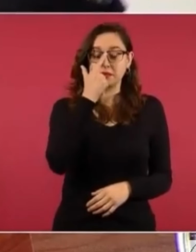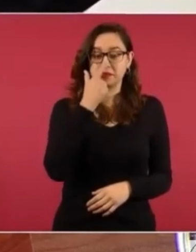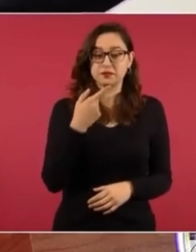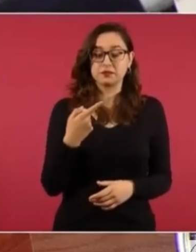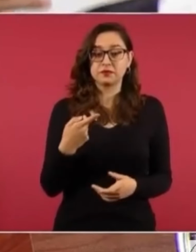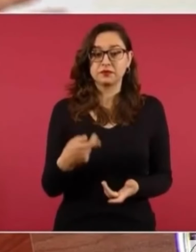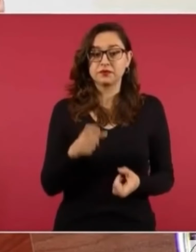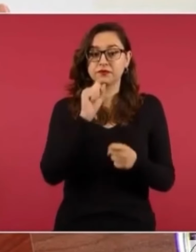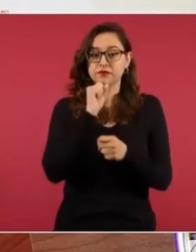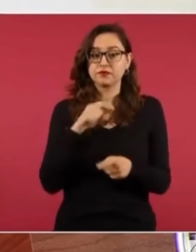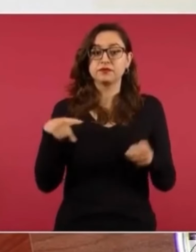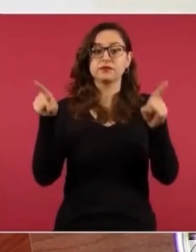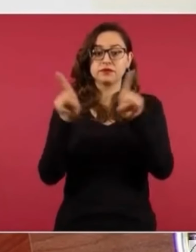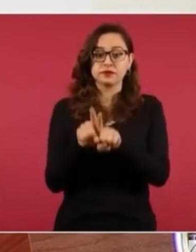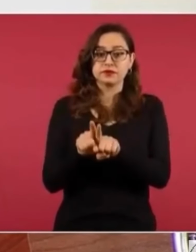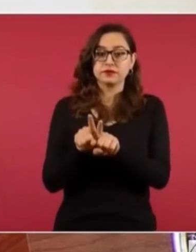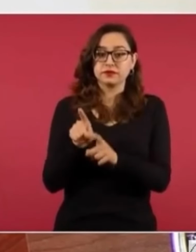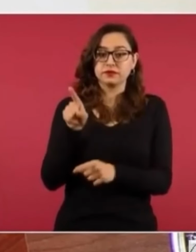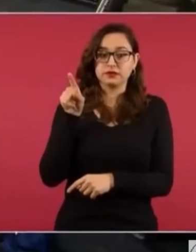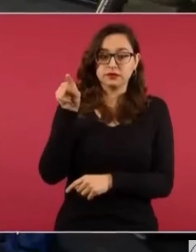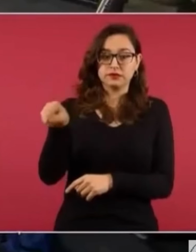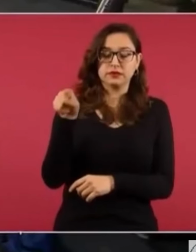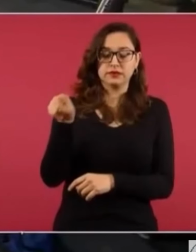ya estaba la terminal